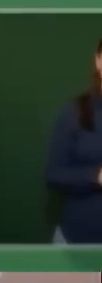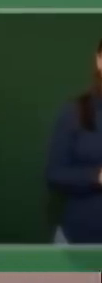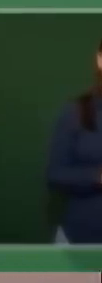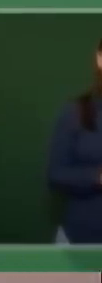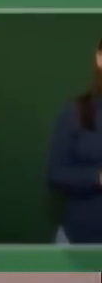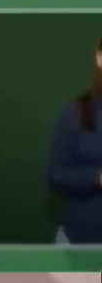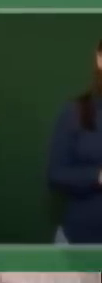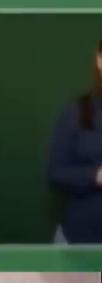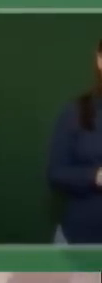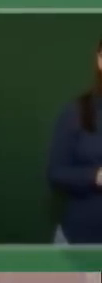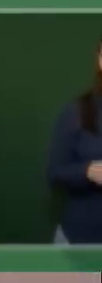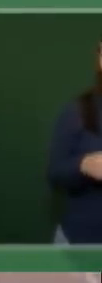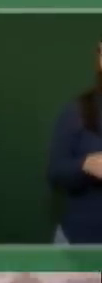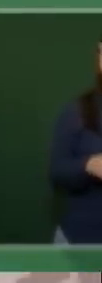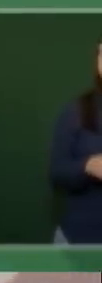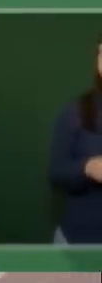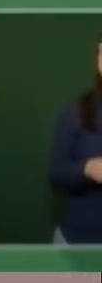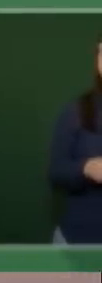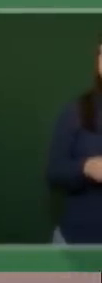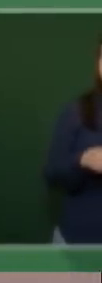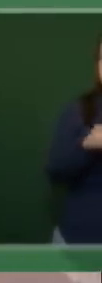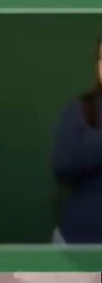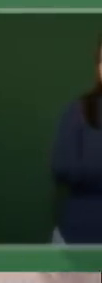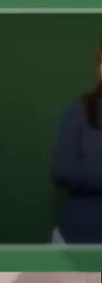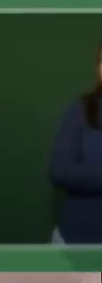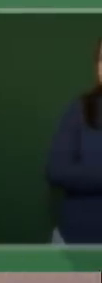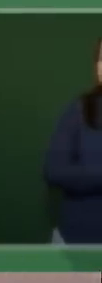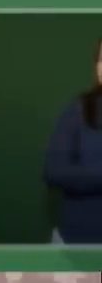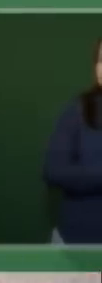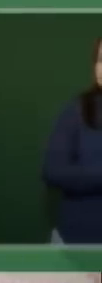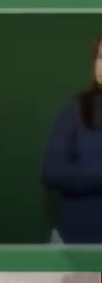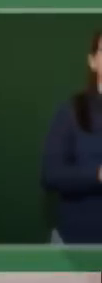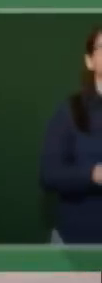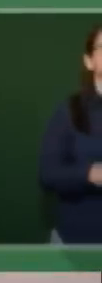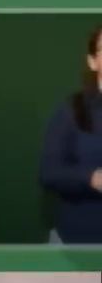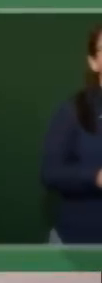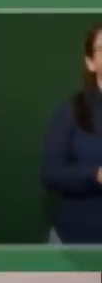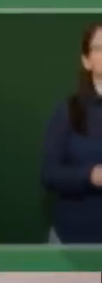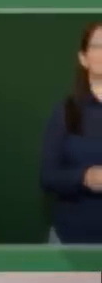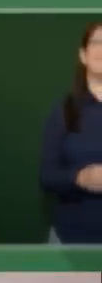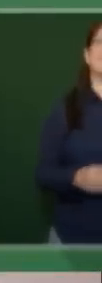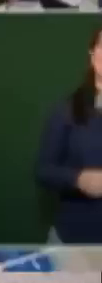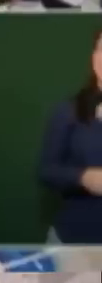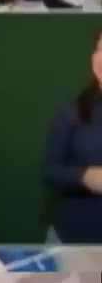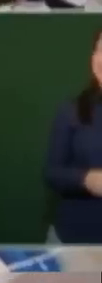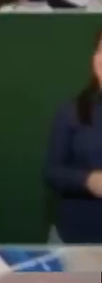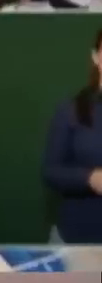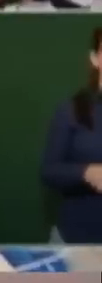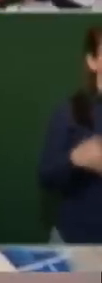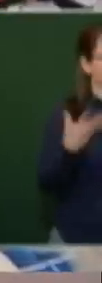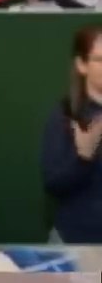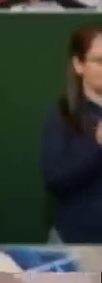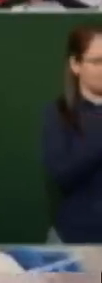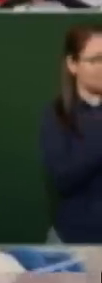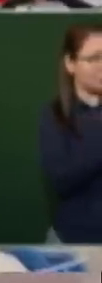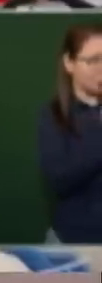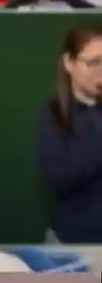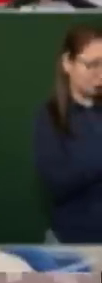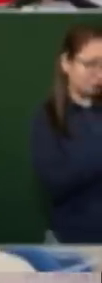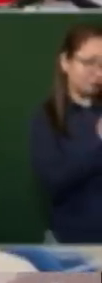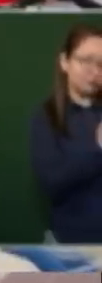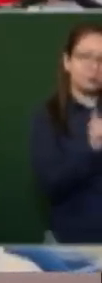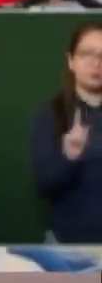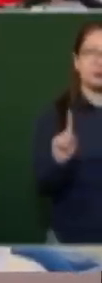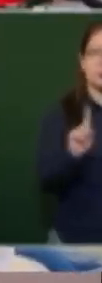funciona esto, que no se debe de dejar llevar por chismes, Eduardo, compartiendo información terrible, dejándose caer en la